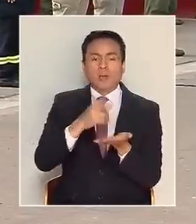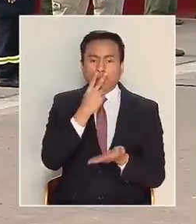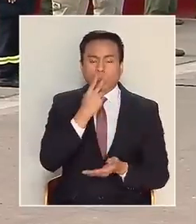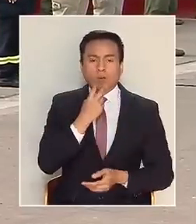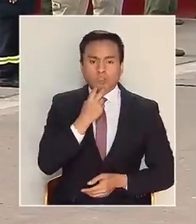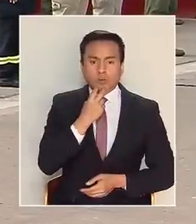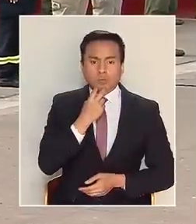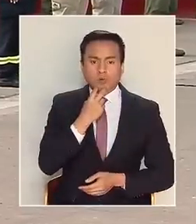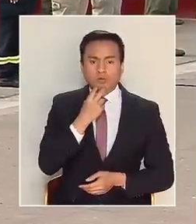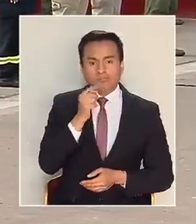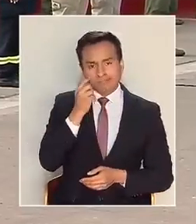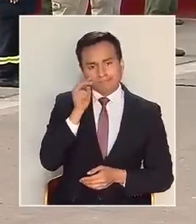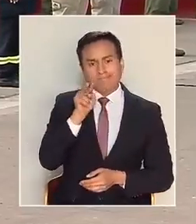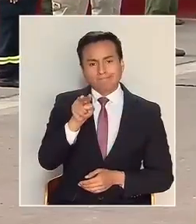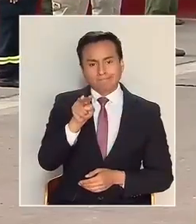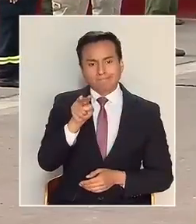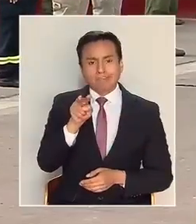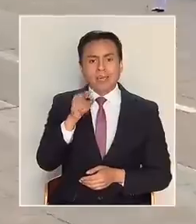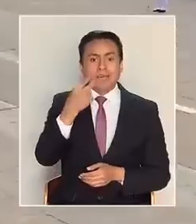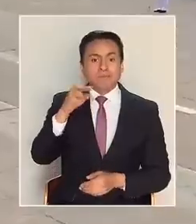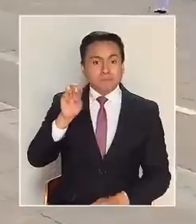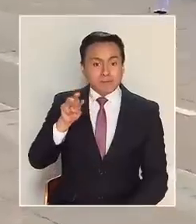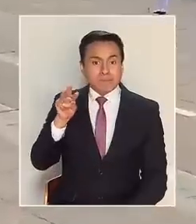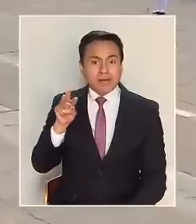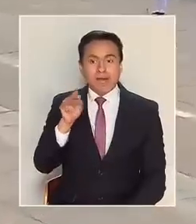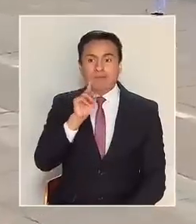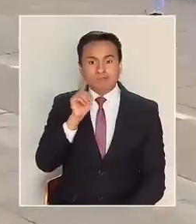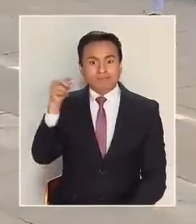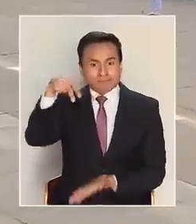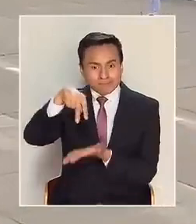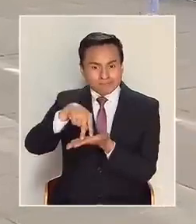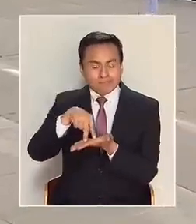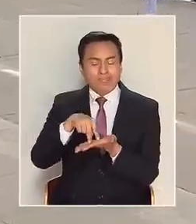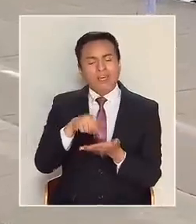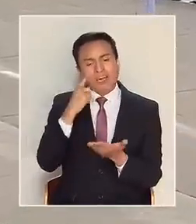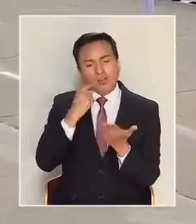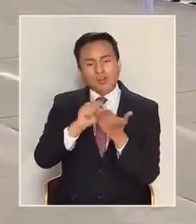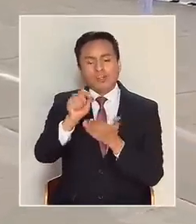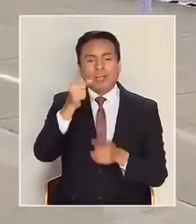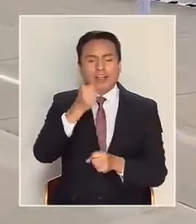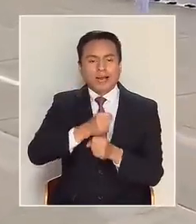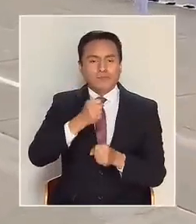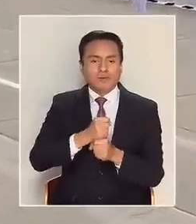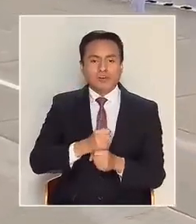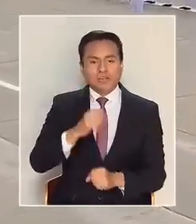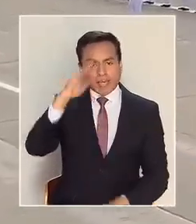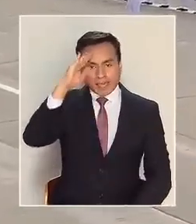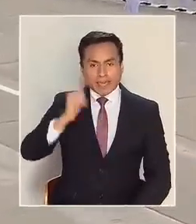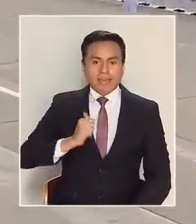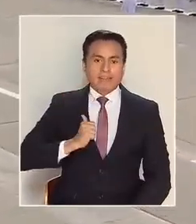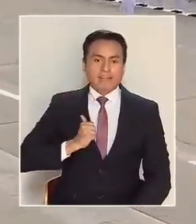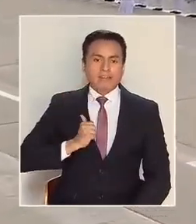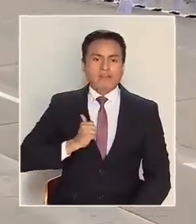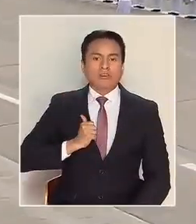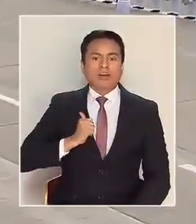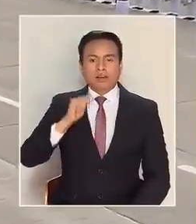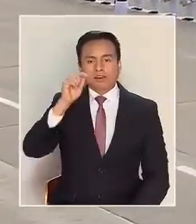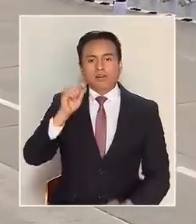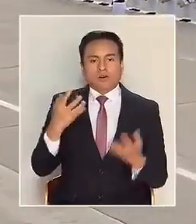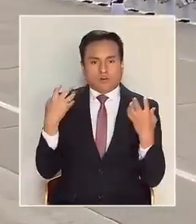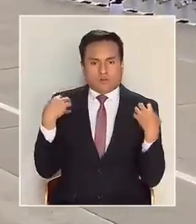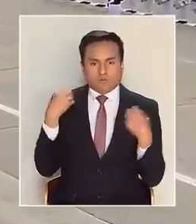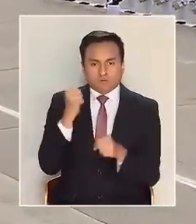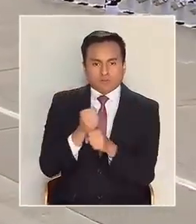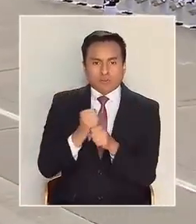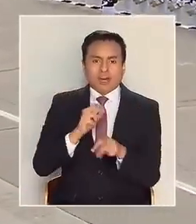Montt. Pese a ello, sus padres aquí presentes reconocen la labor que cumple el ejército y la función